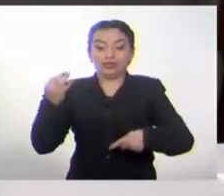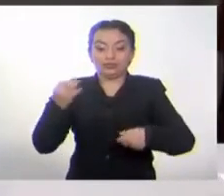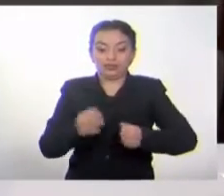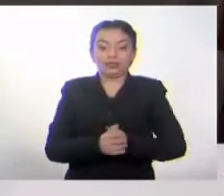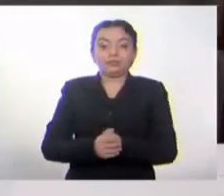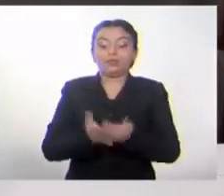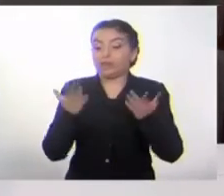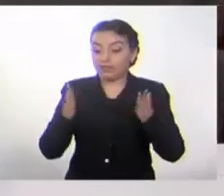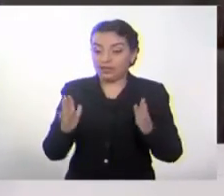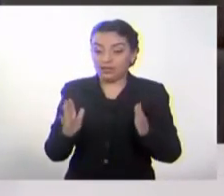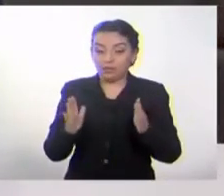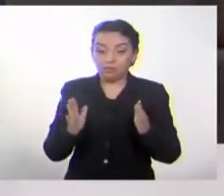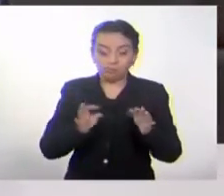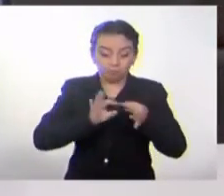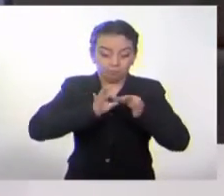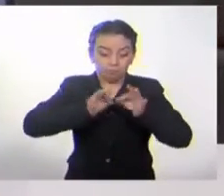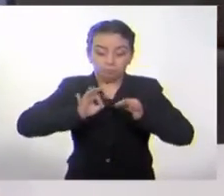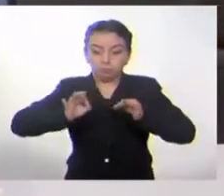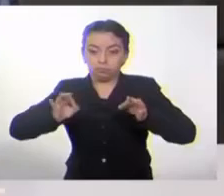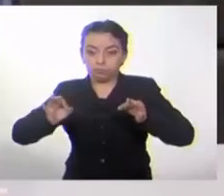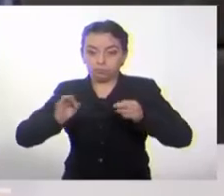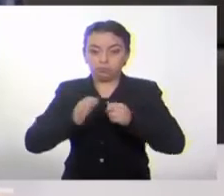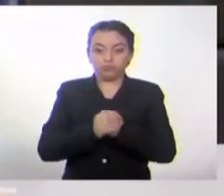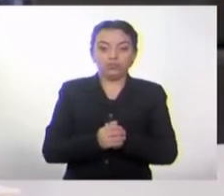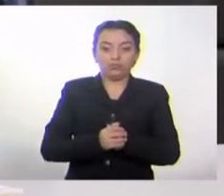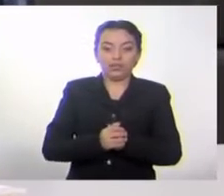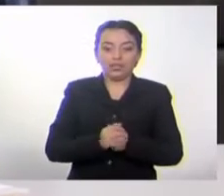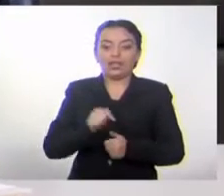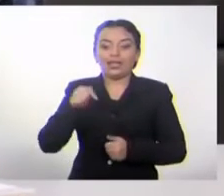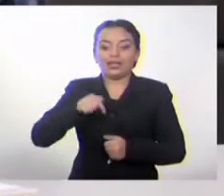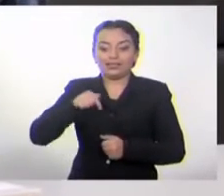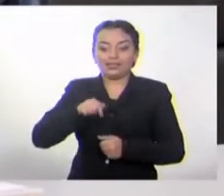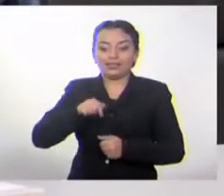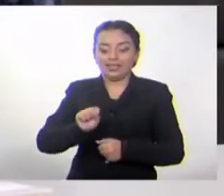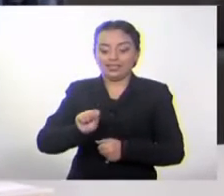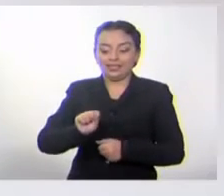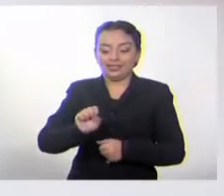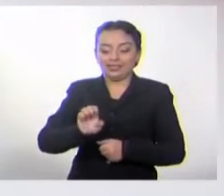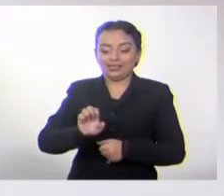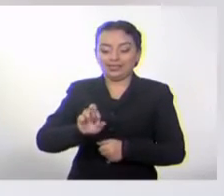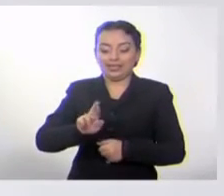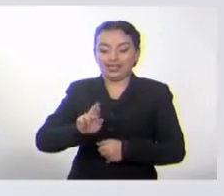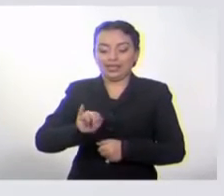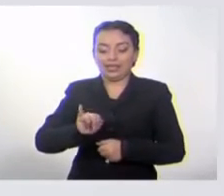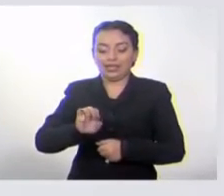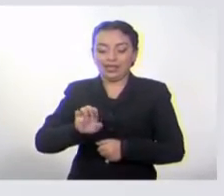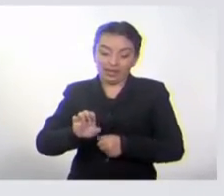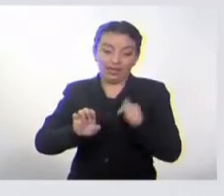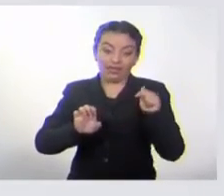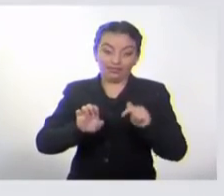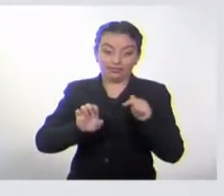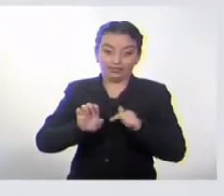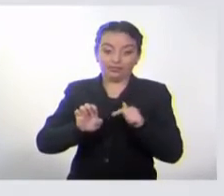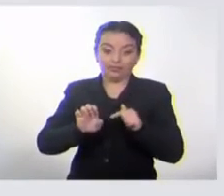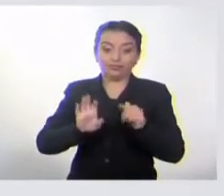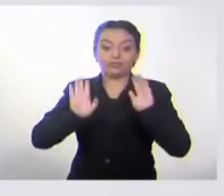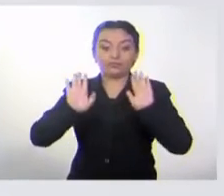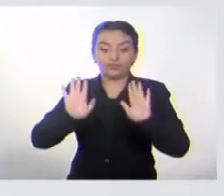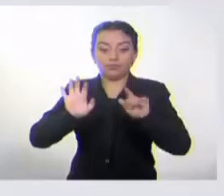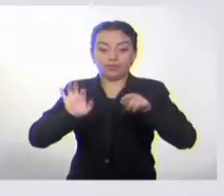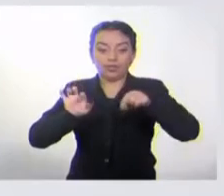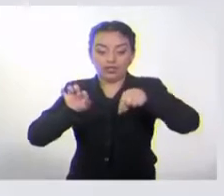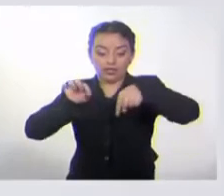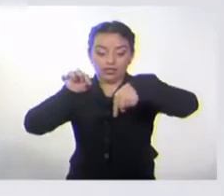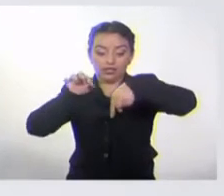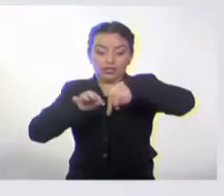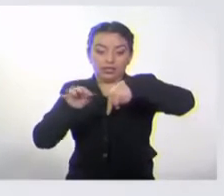resistencia y los 3 LED. Vamos a adicionar otro componente. Vamos a agregar en esta